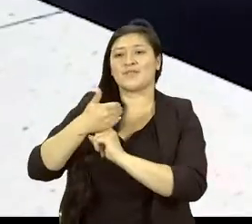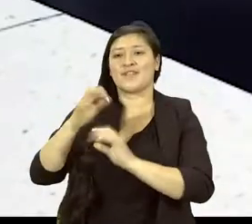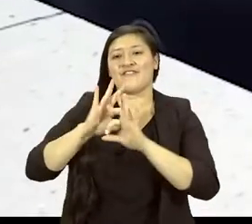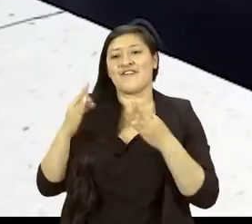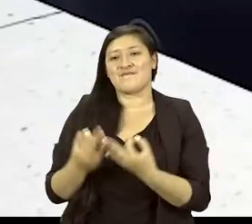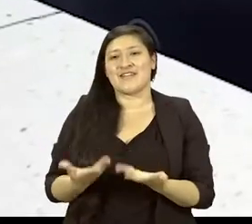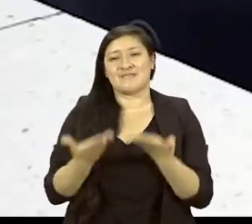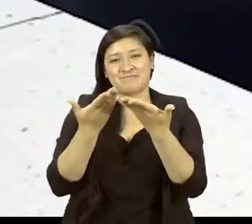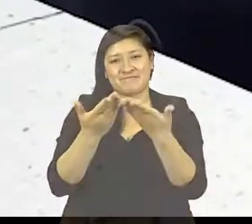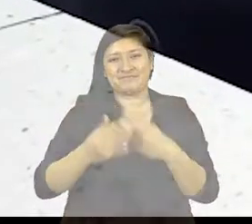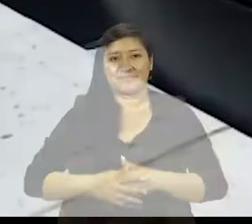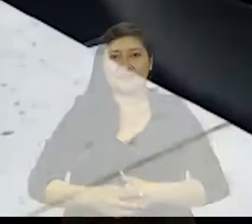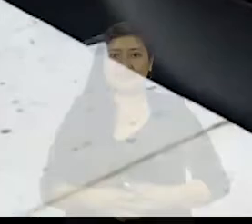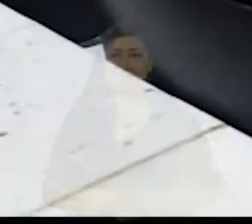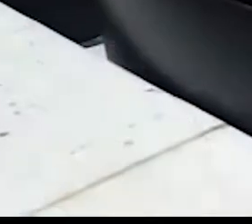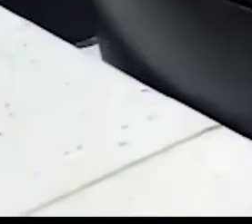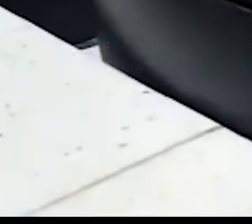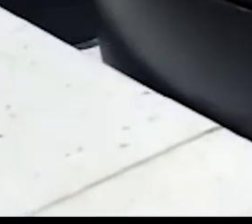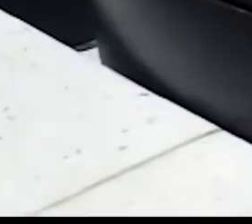familia.